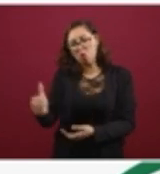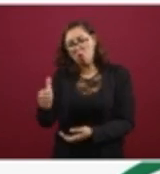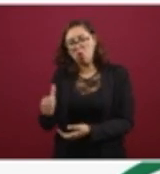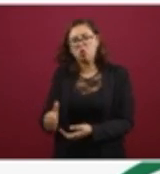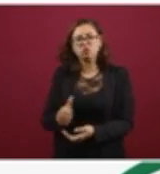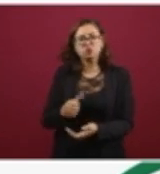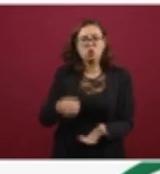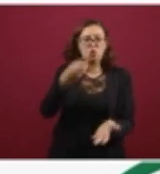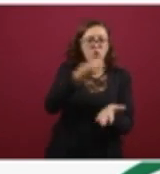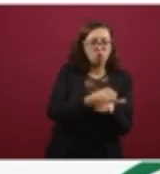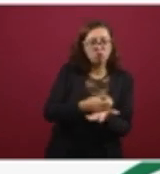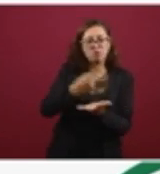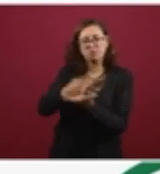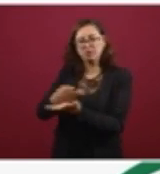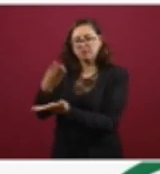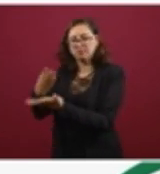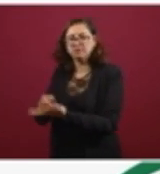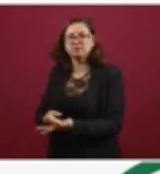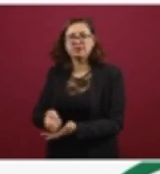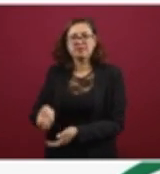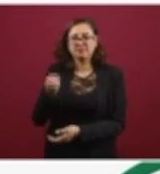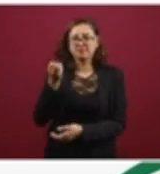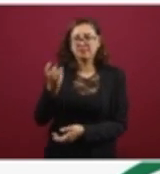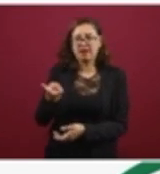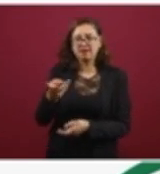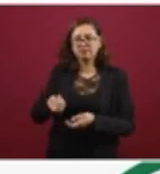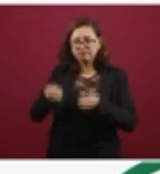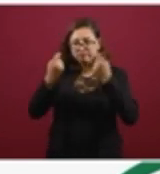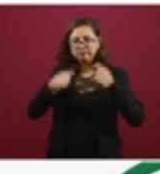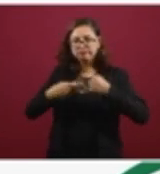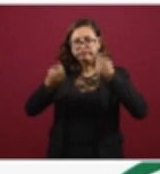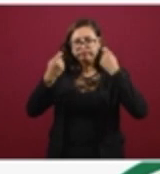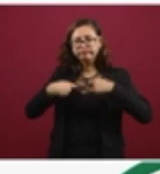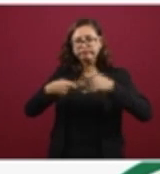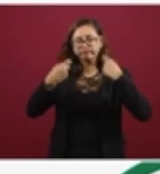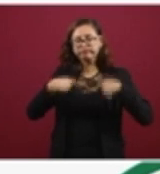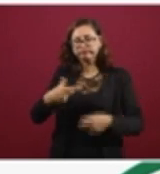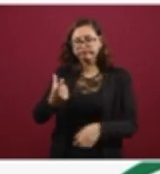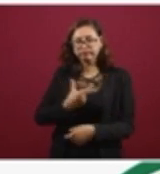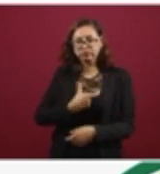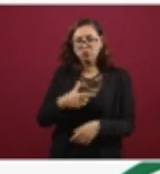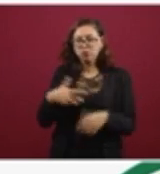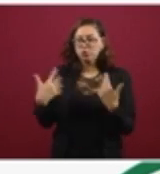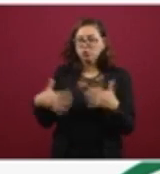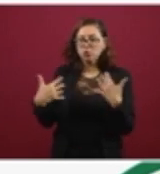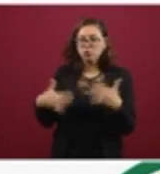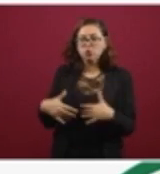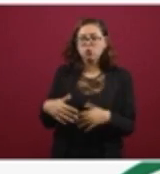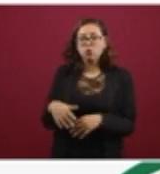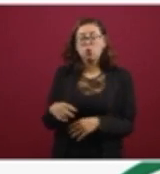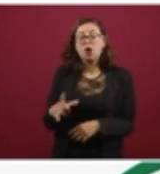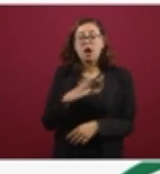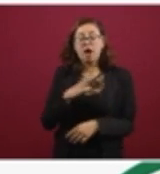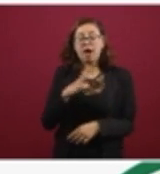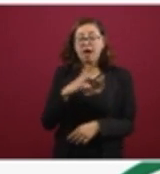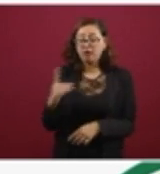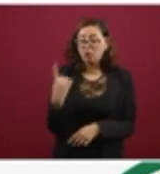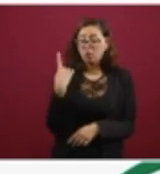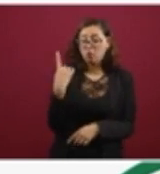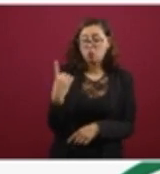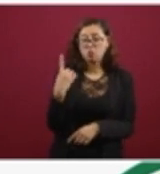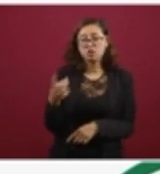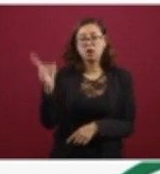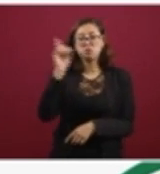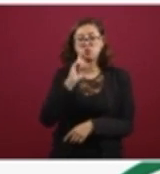3 metales en esta participación. Solamente hubo una atleta